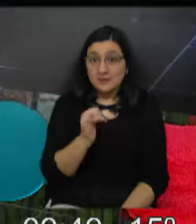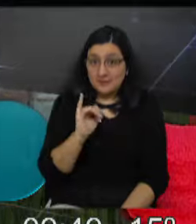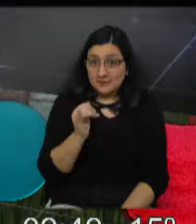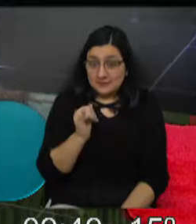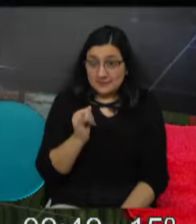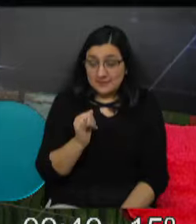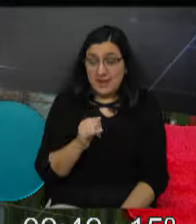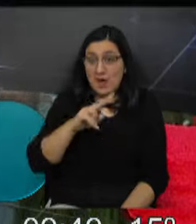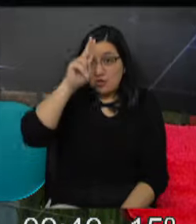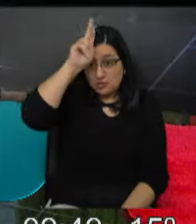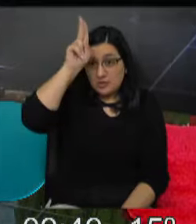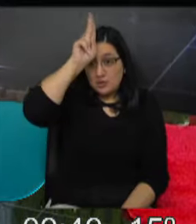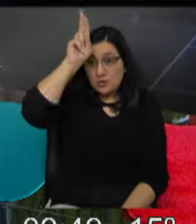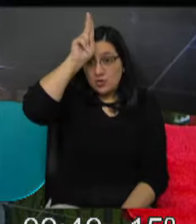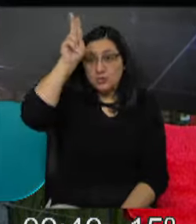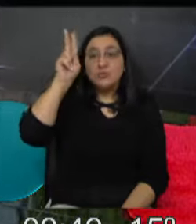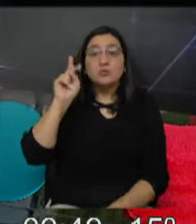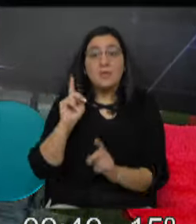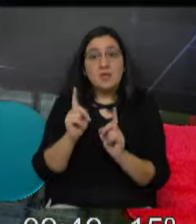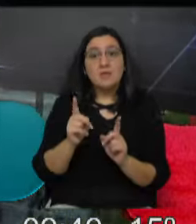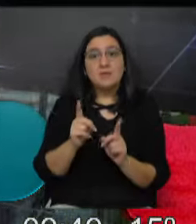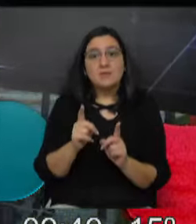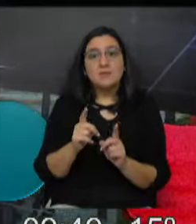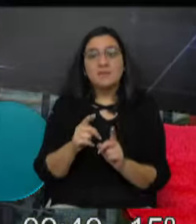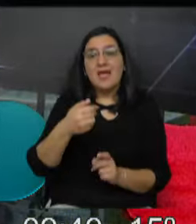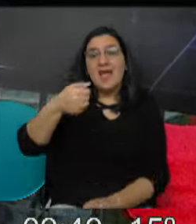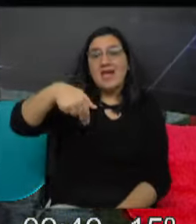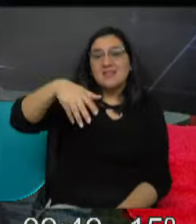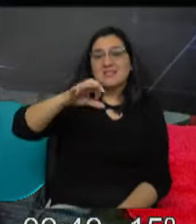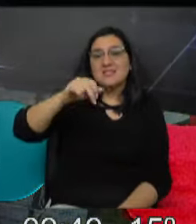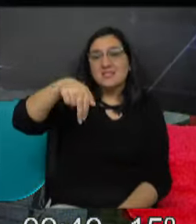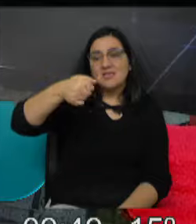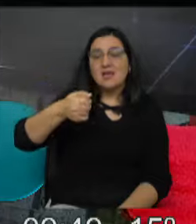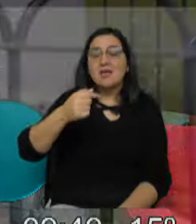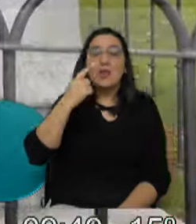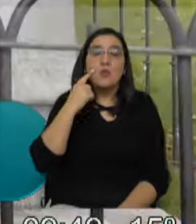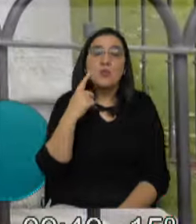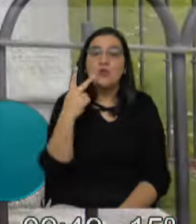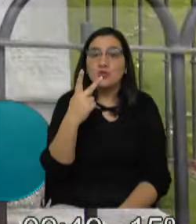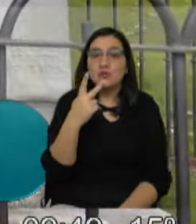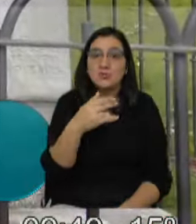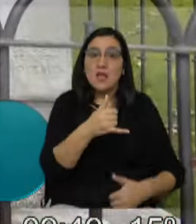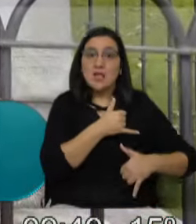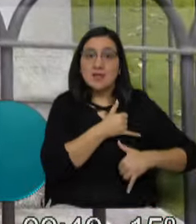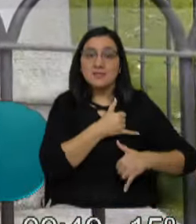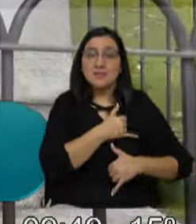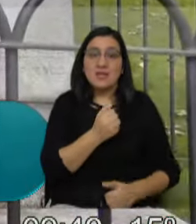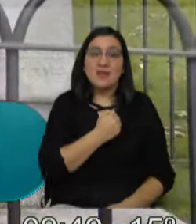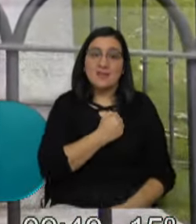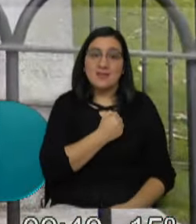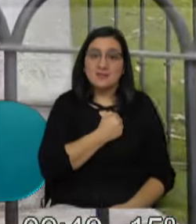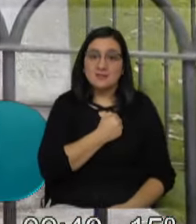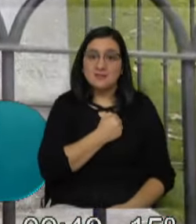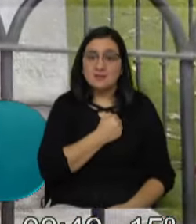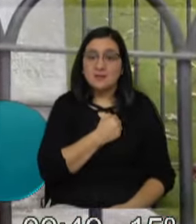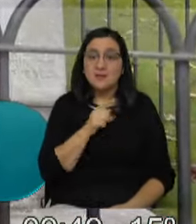Claramente, bueno, a los indios y a los indígenas también, ¿no? Exacto. O sea, Ancina era el número dos del ejército de José Gervasio Artigas,